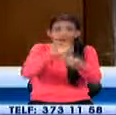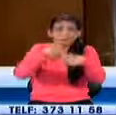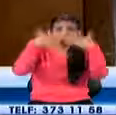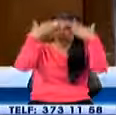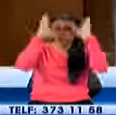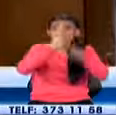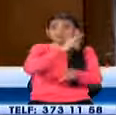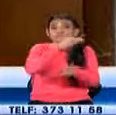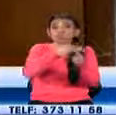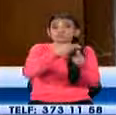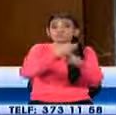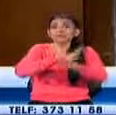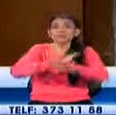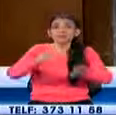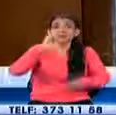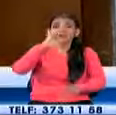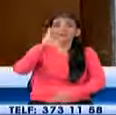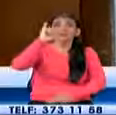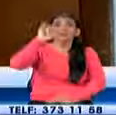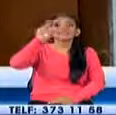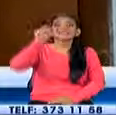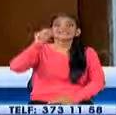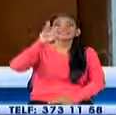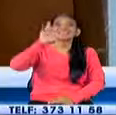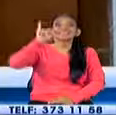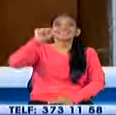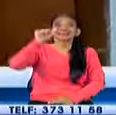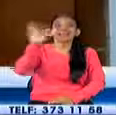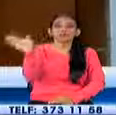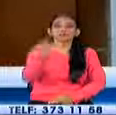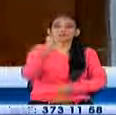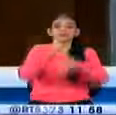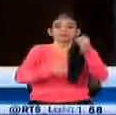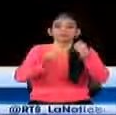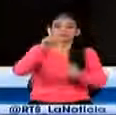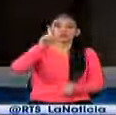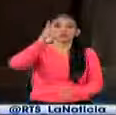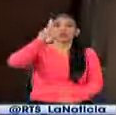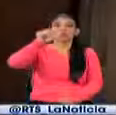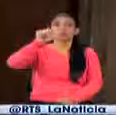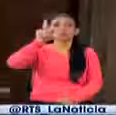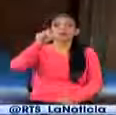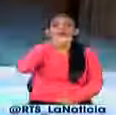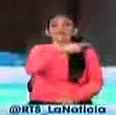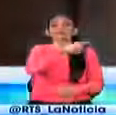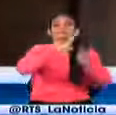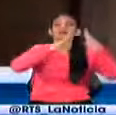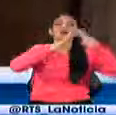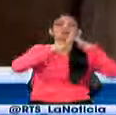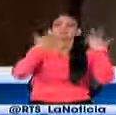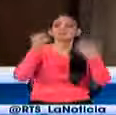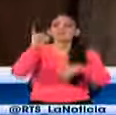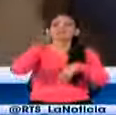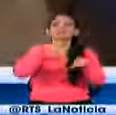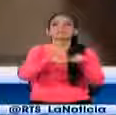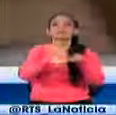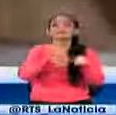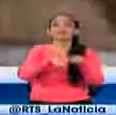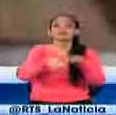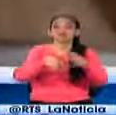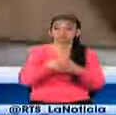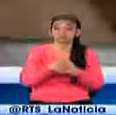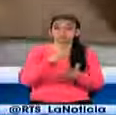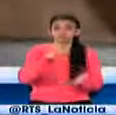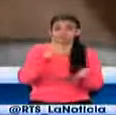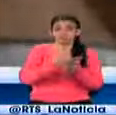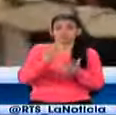nombre. Ella se llama Cintia Marisol Durán, vive en la ciudad de Ibarra. A pesar que ha transcurrido mucho tiempo, Mayra no